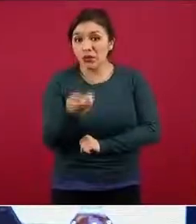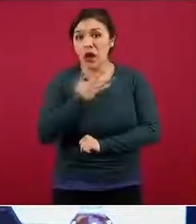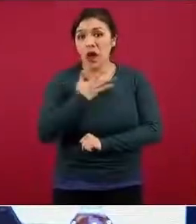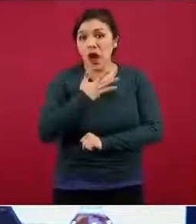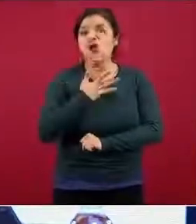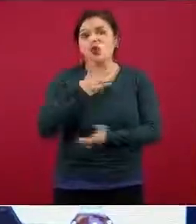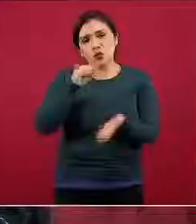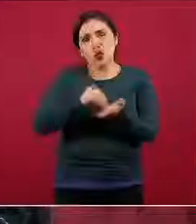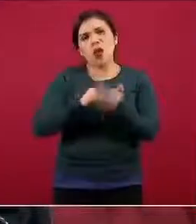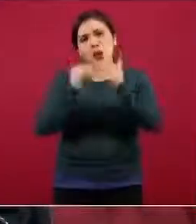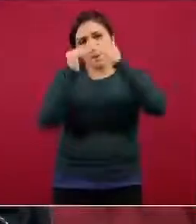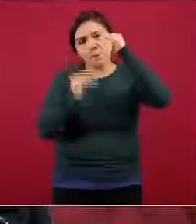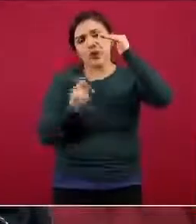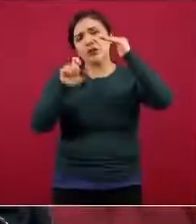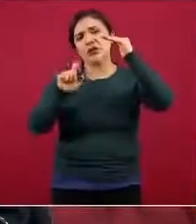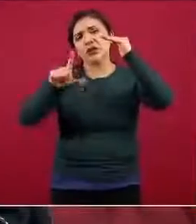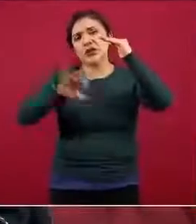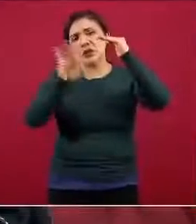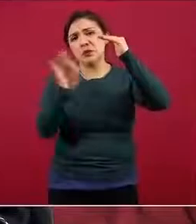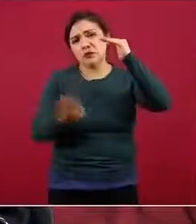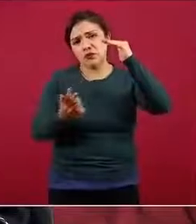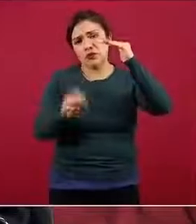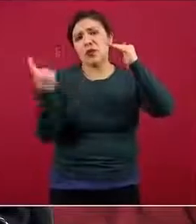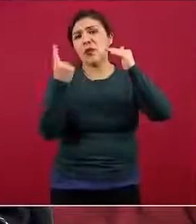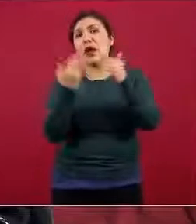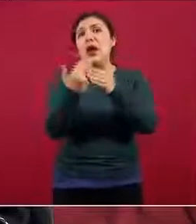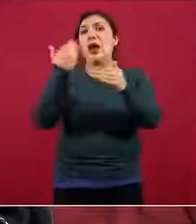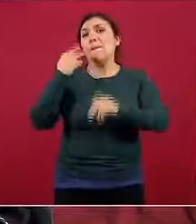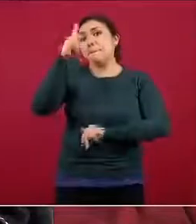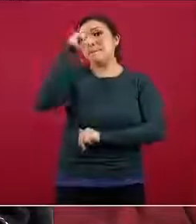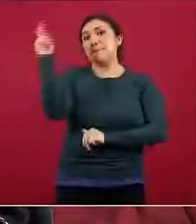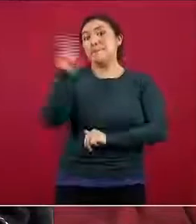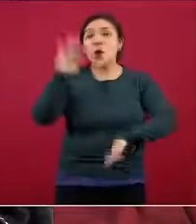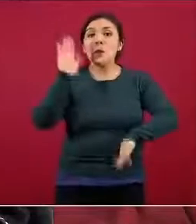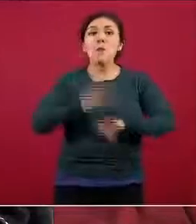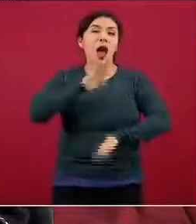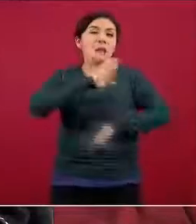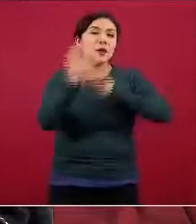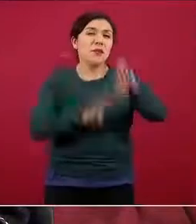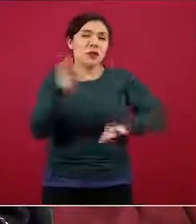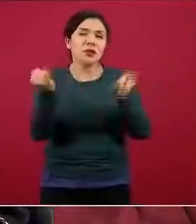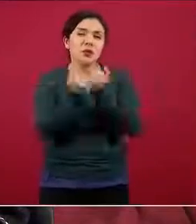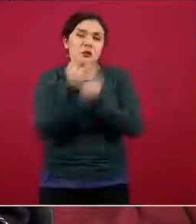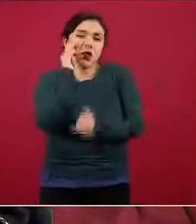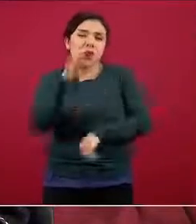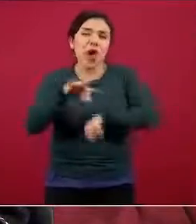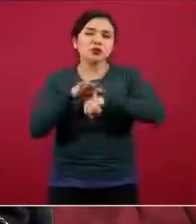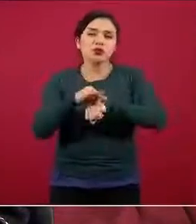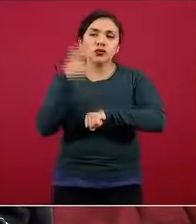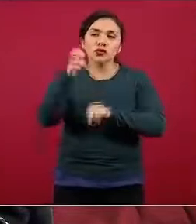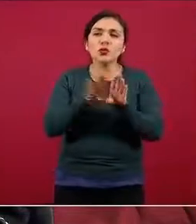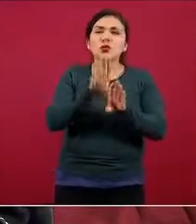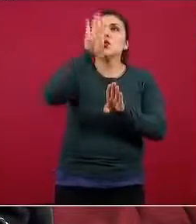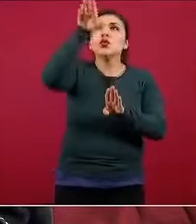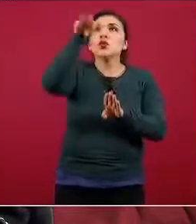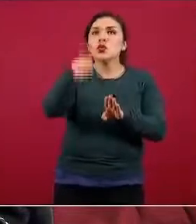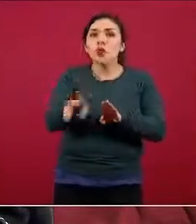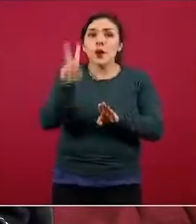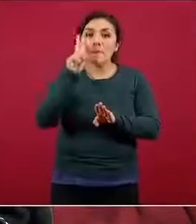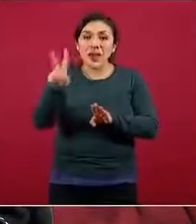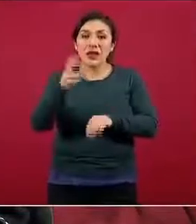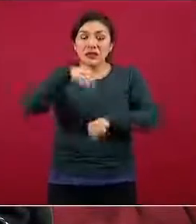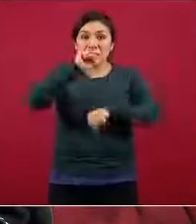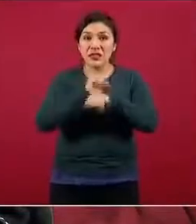todavía representan un 27% menos que lo que se tuvo, que también se puede reflejar, es la diferencia entre